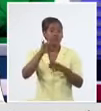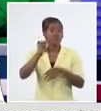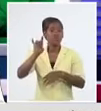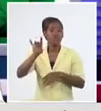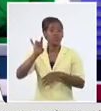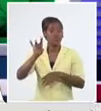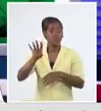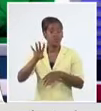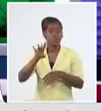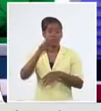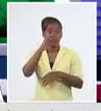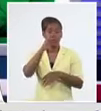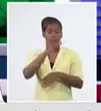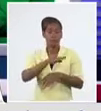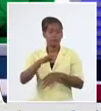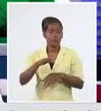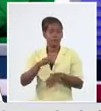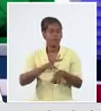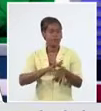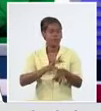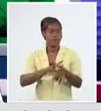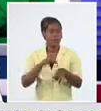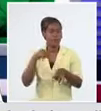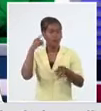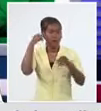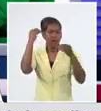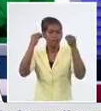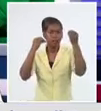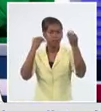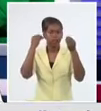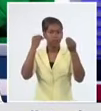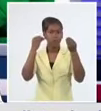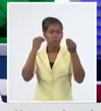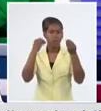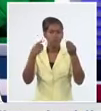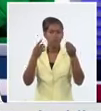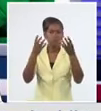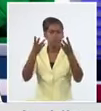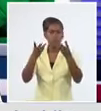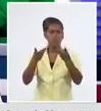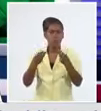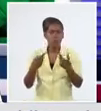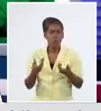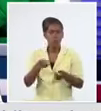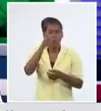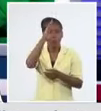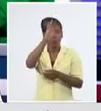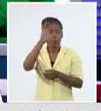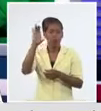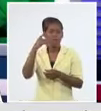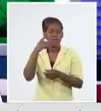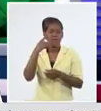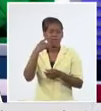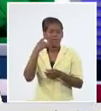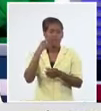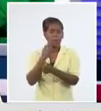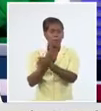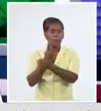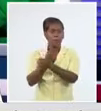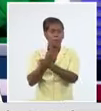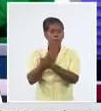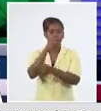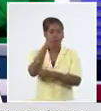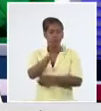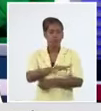son? Sacamos las cuentas, ¿cuántos hospitales pediátricos en este minuto dedicados solamente a la atención de pacientes